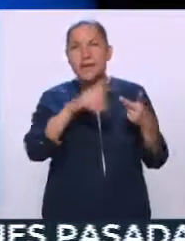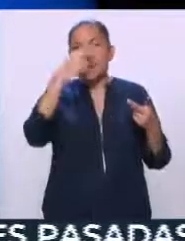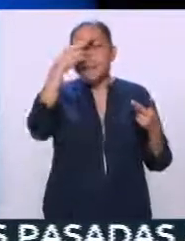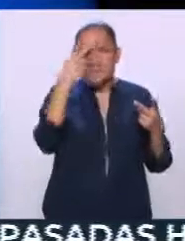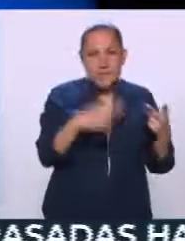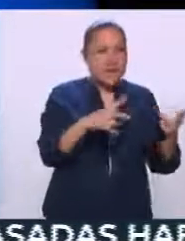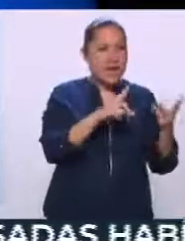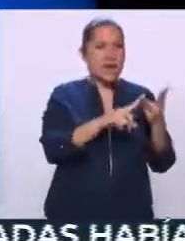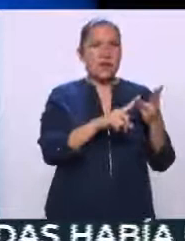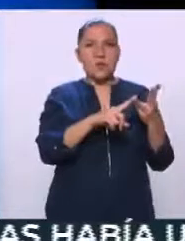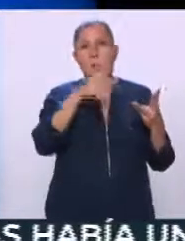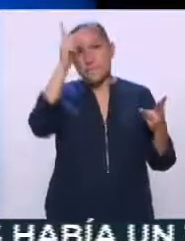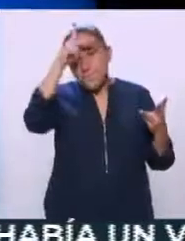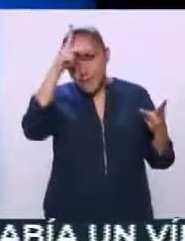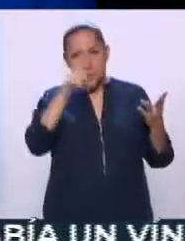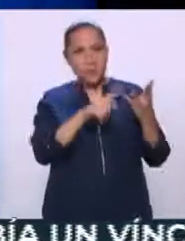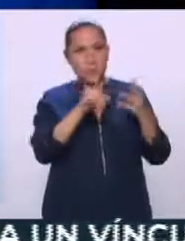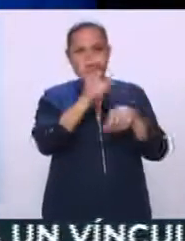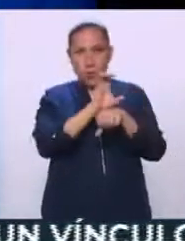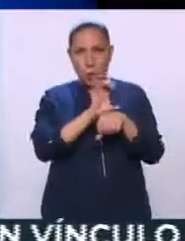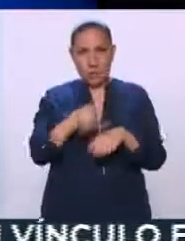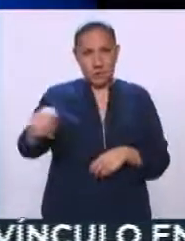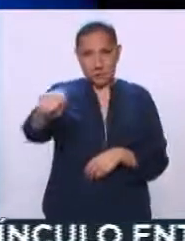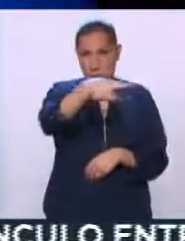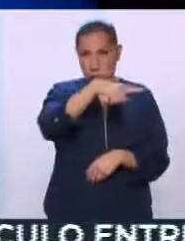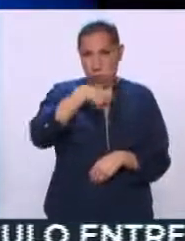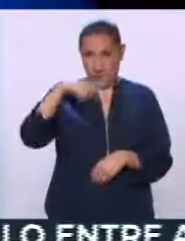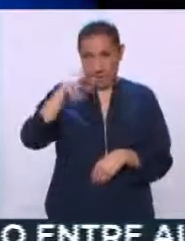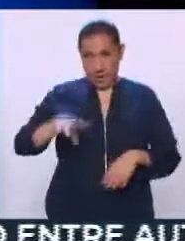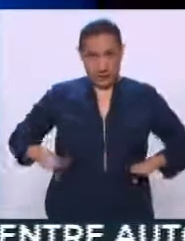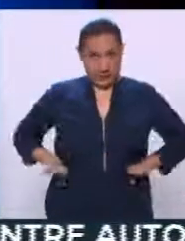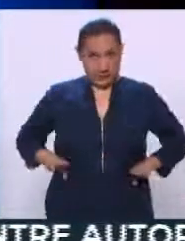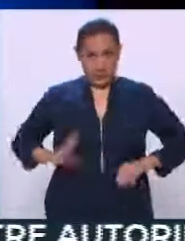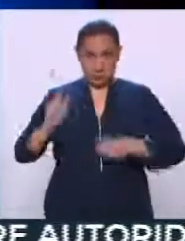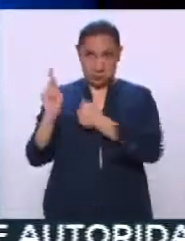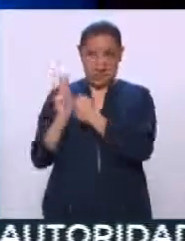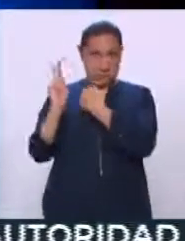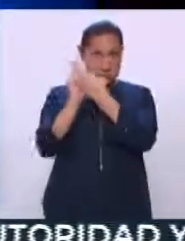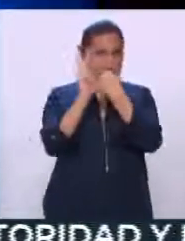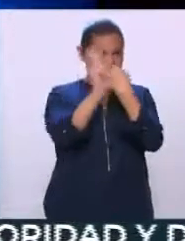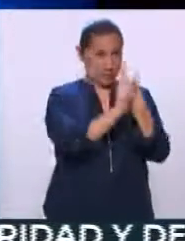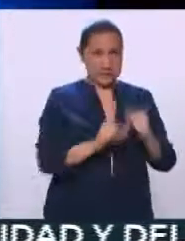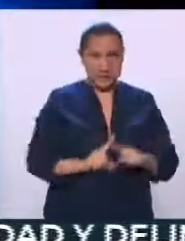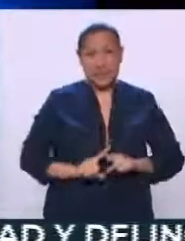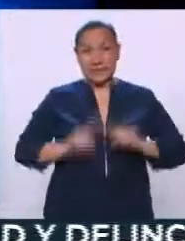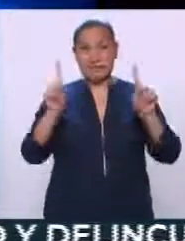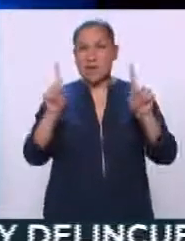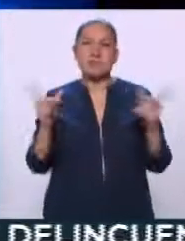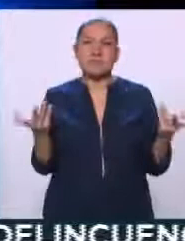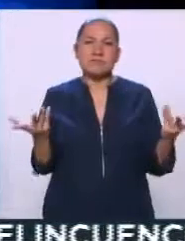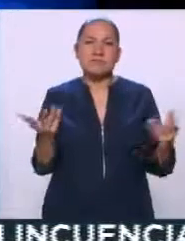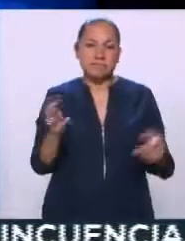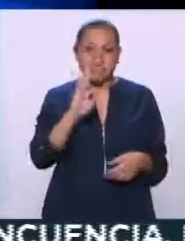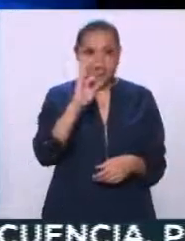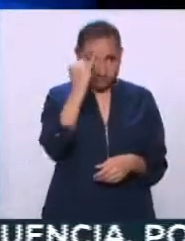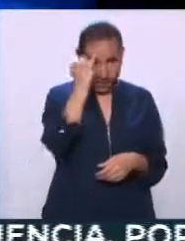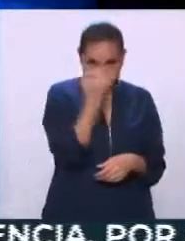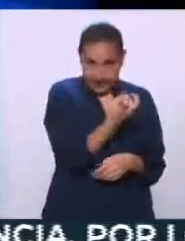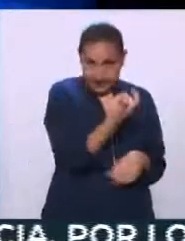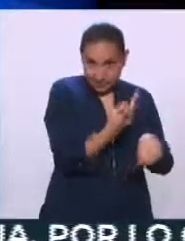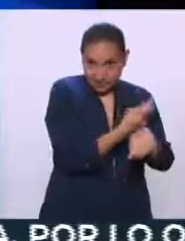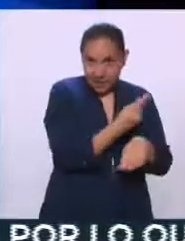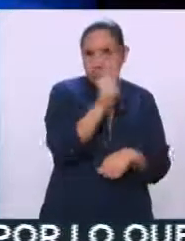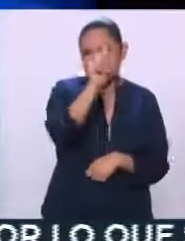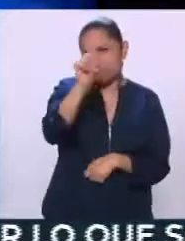y de los colombianos, ¿no? Entonces, si fuese el caso, allá pasaría lo mismo, ¿no? Entonces, no tendrían